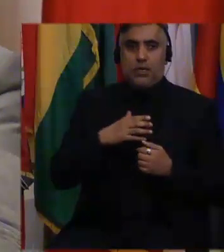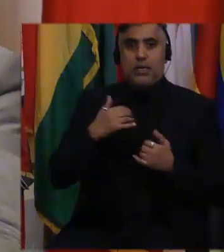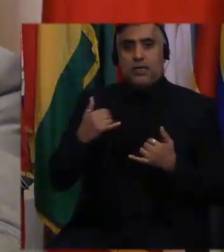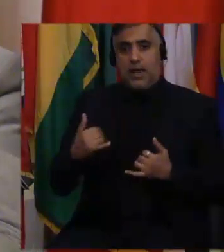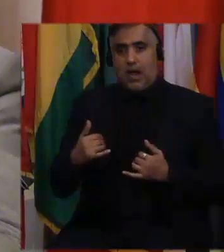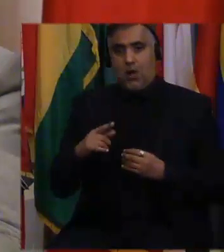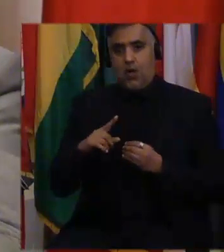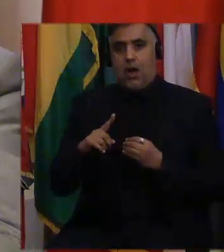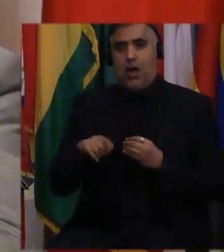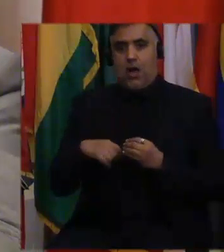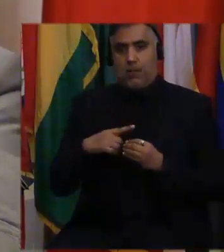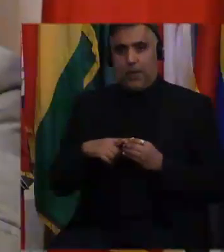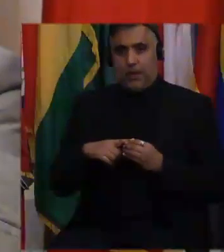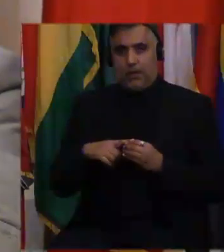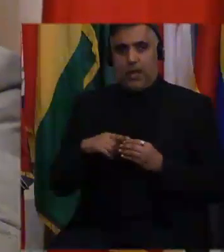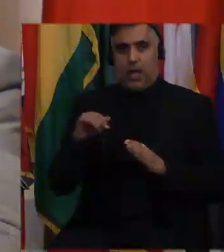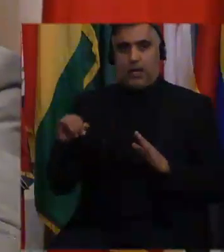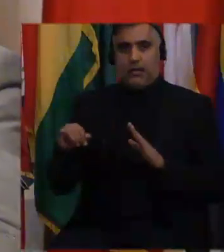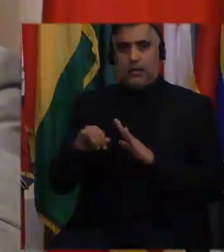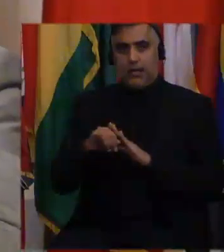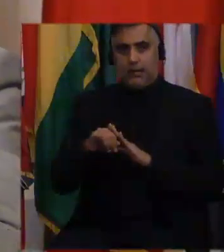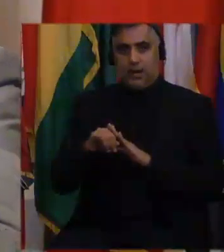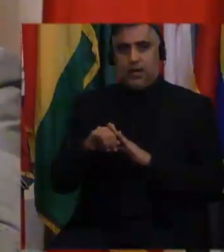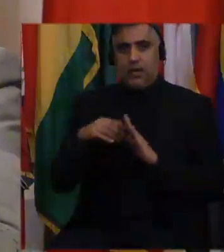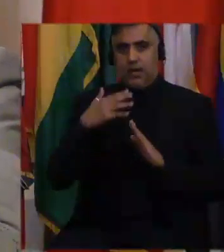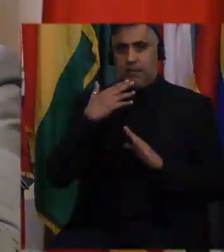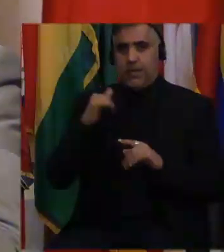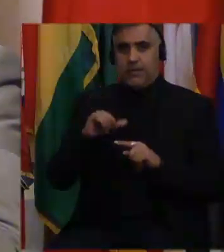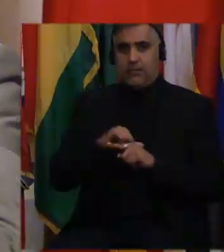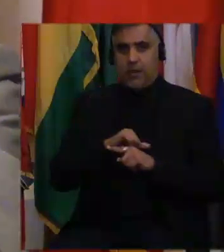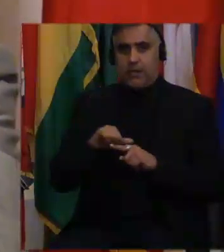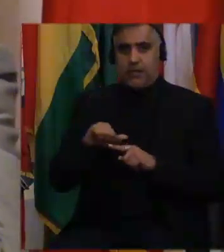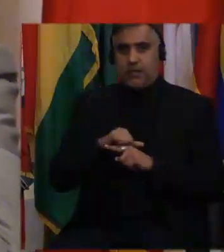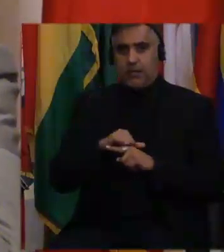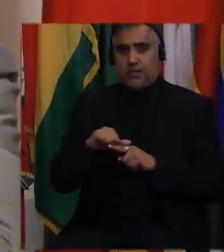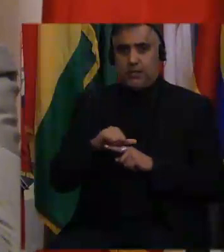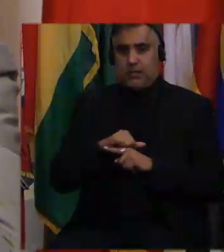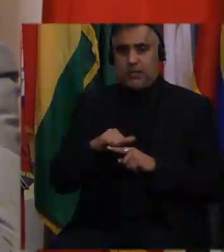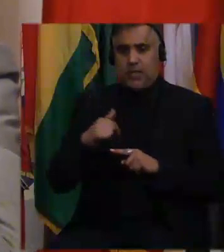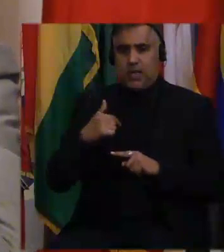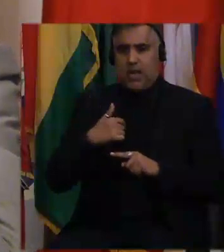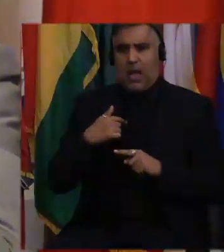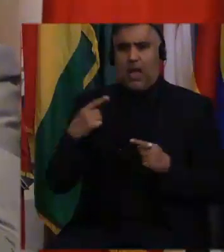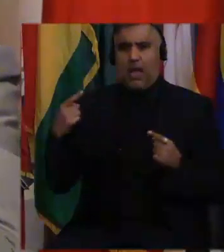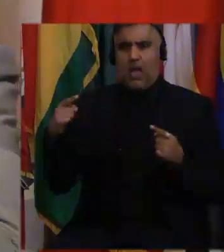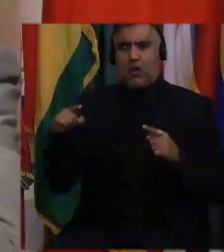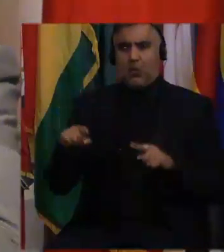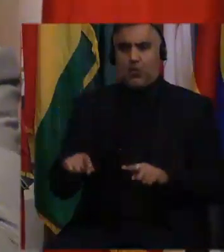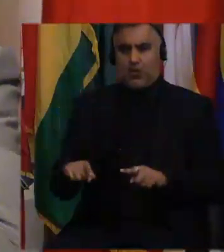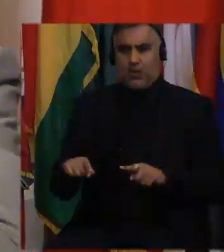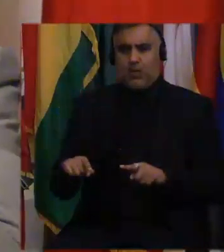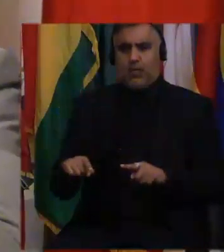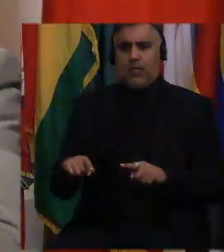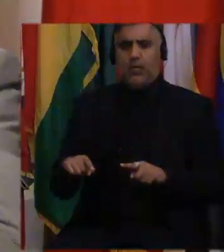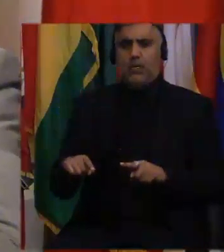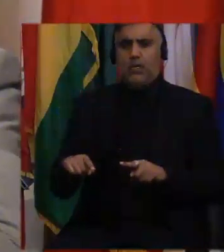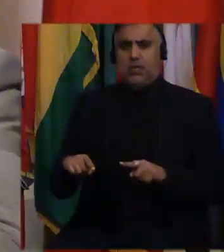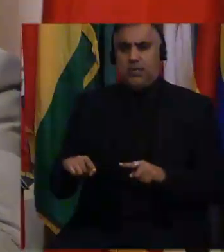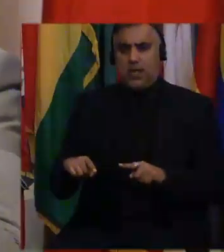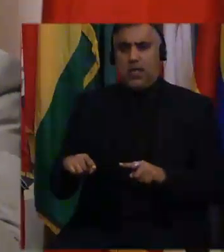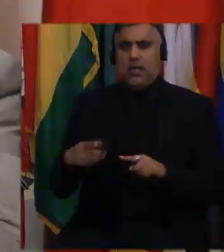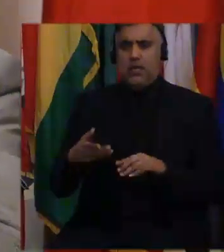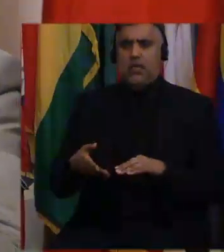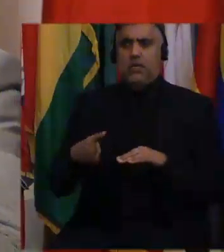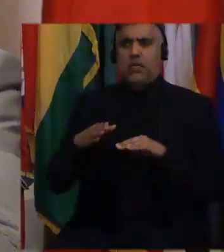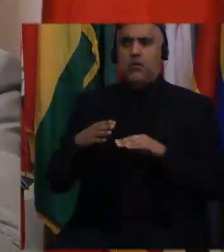Sobre la identificación de buenas prácticas, de hecho, estoy de acuerdo de que cada vez más tenemos que visibilizar